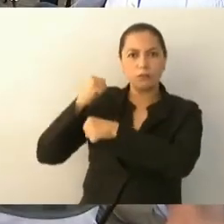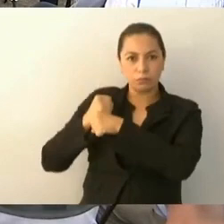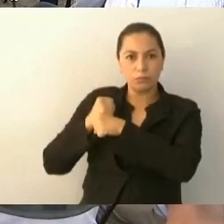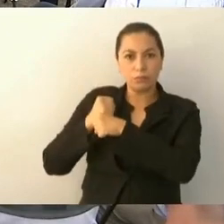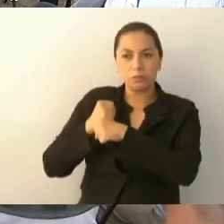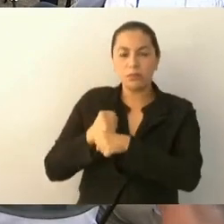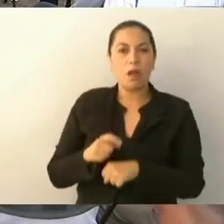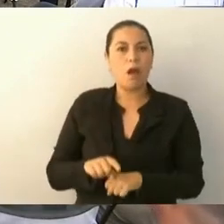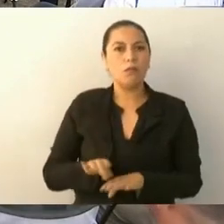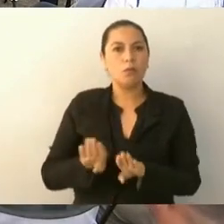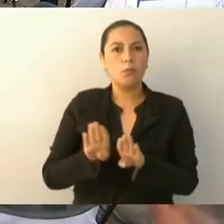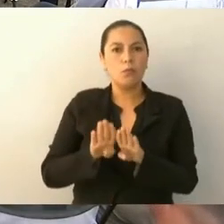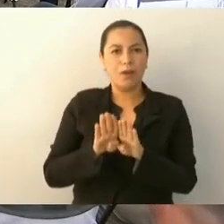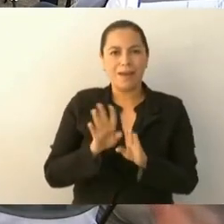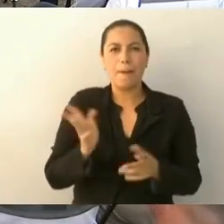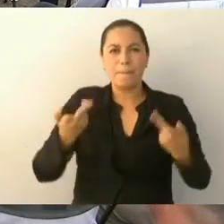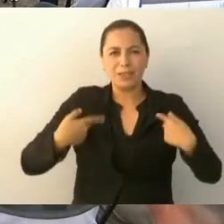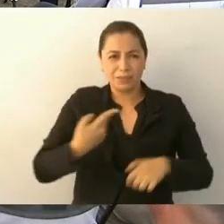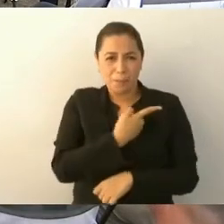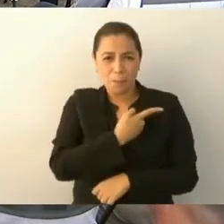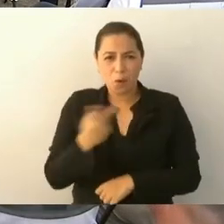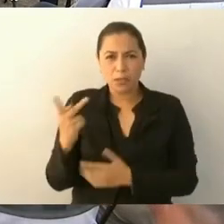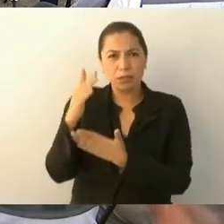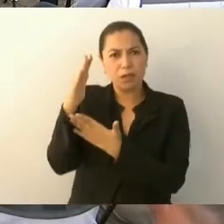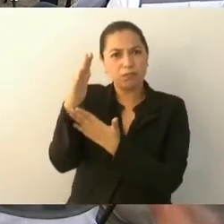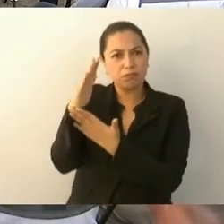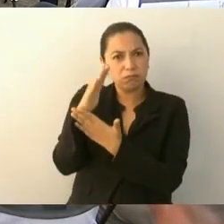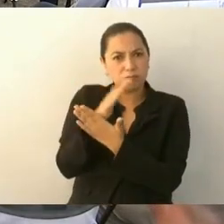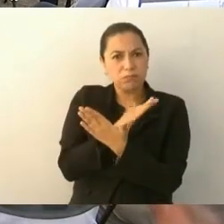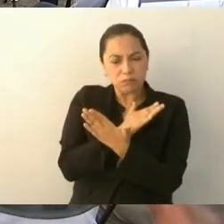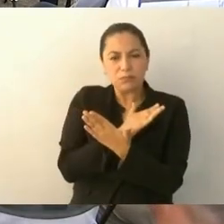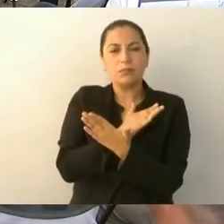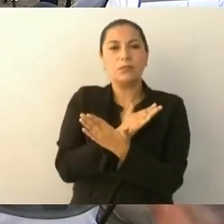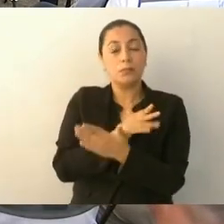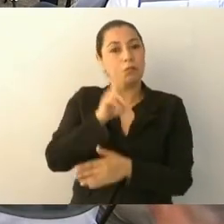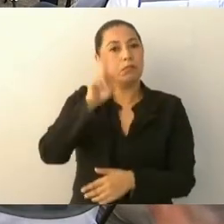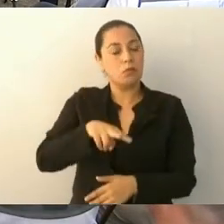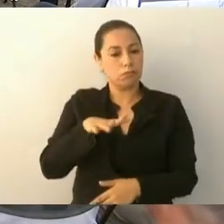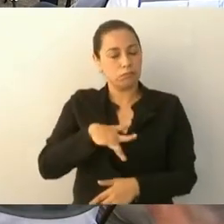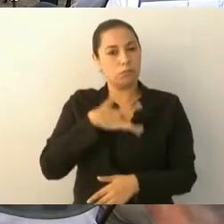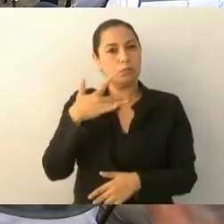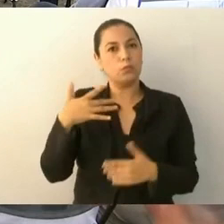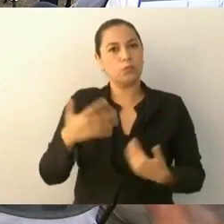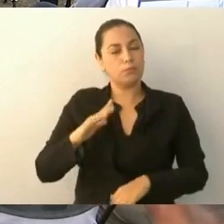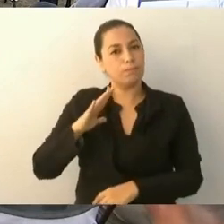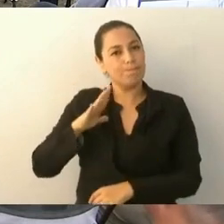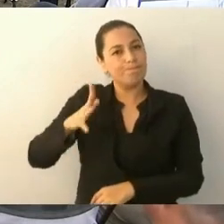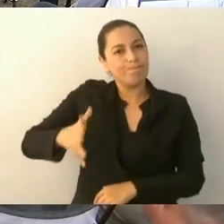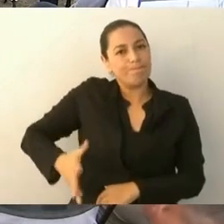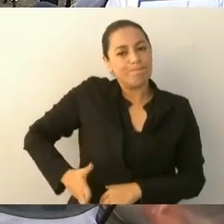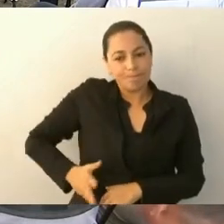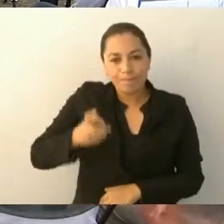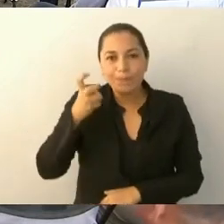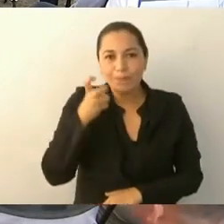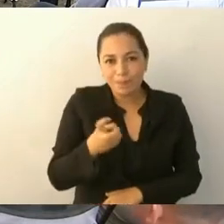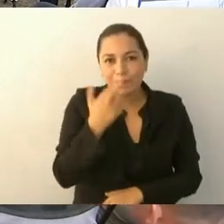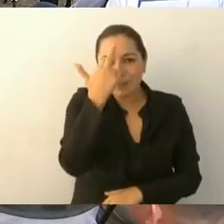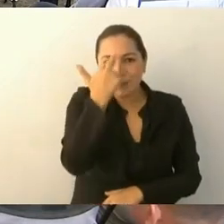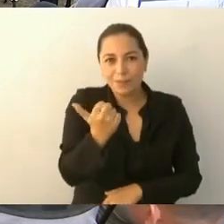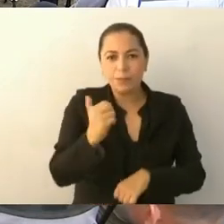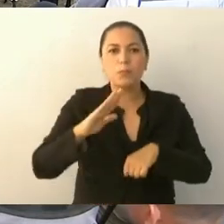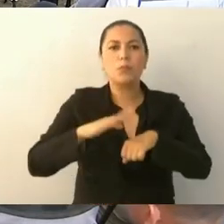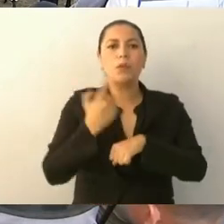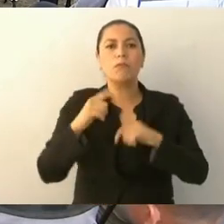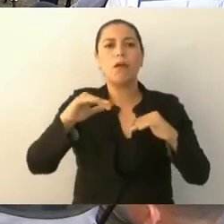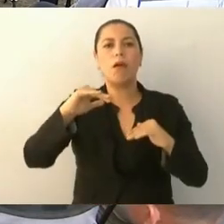se redujo la pobreza. Me siento muy orgulloso por eso. Y se redujo la desigualdad.